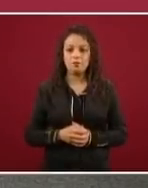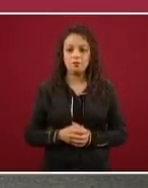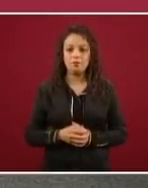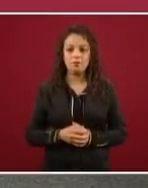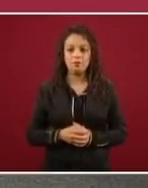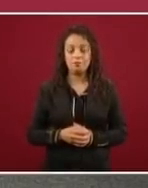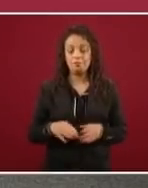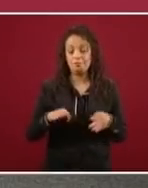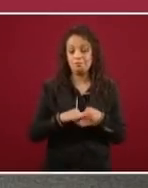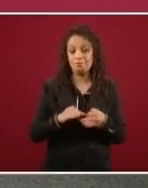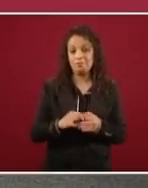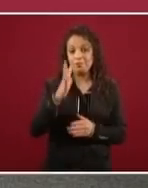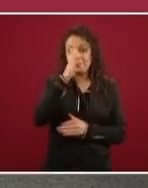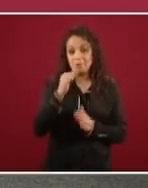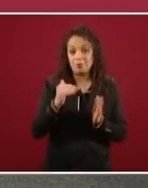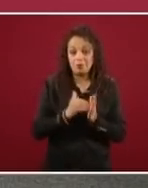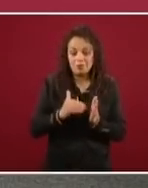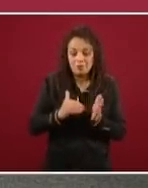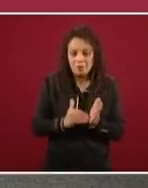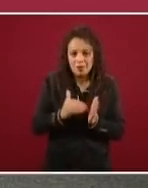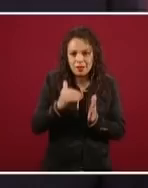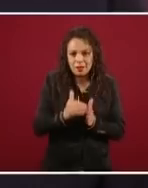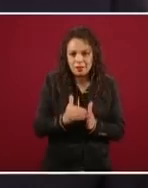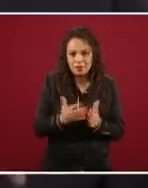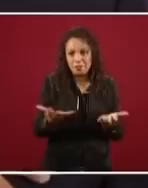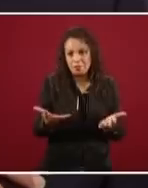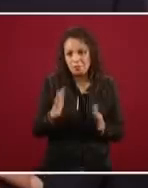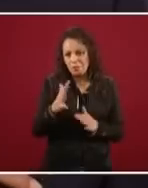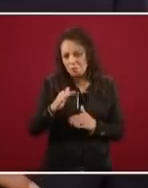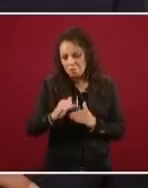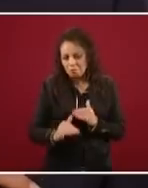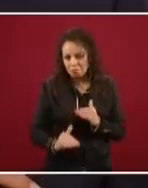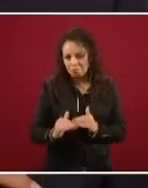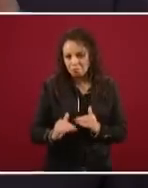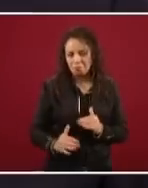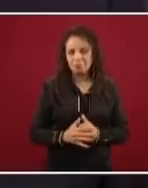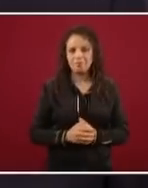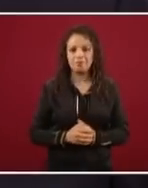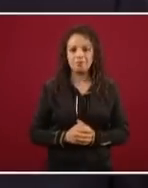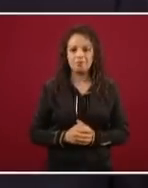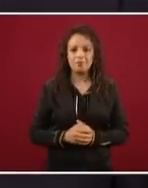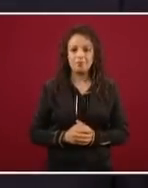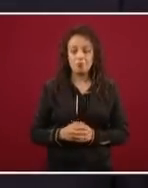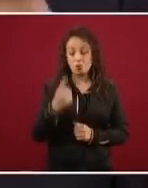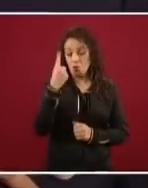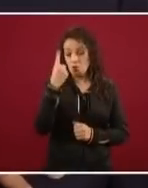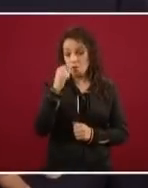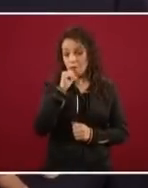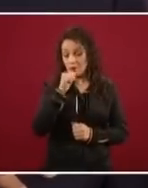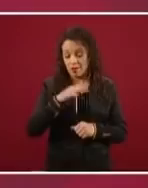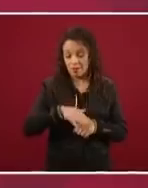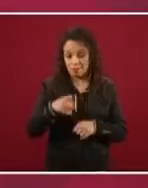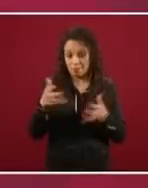de alrededor de 5 mil millones por lo bajo una operación